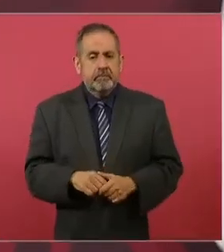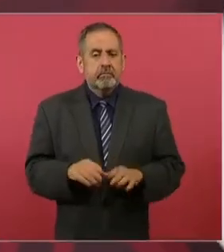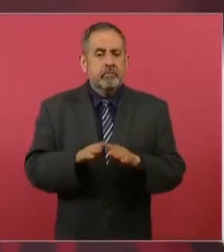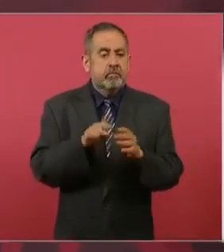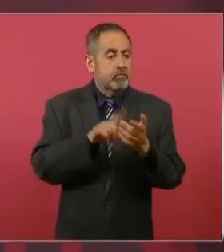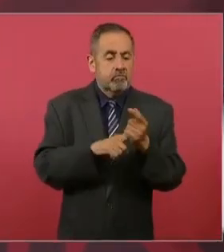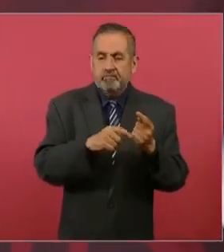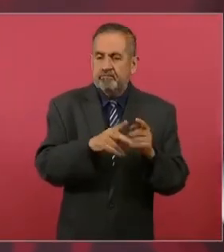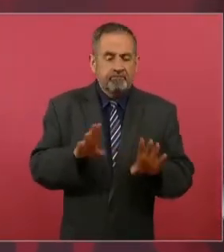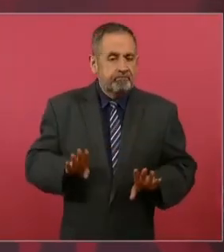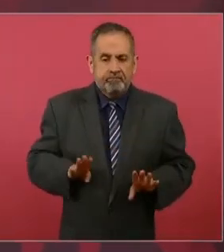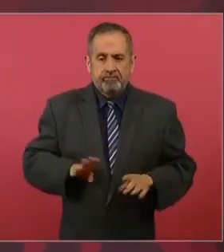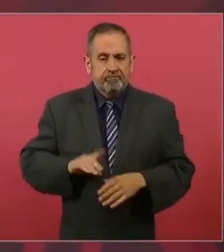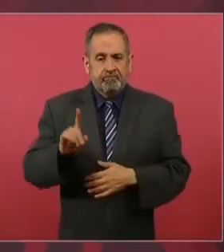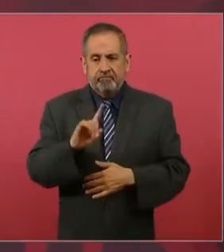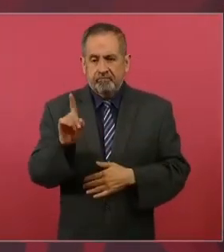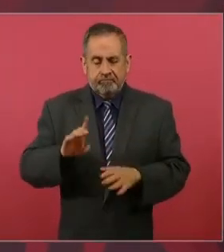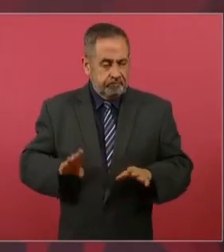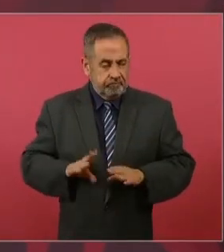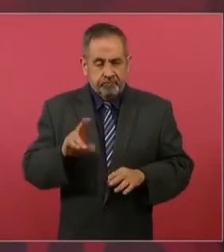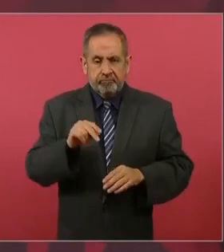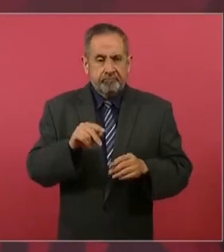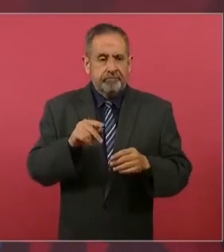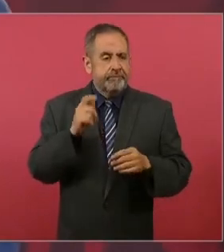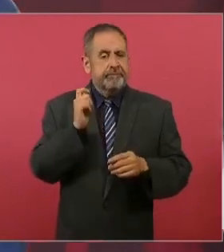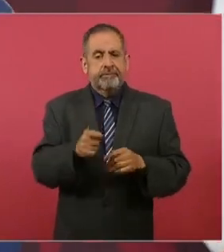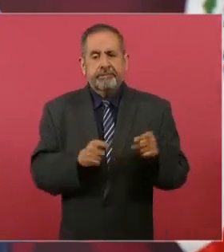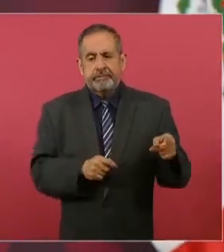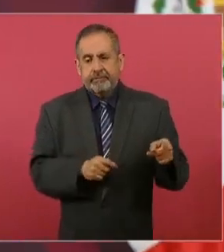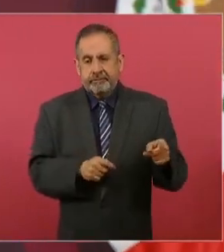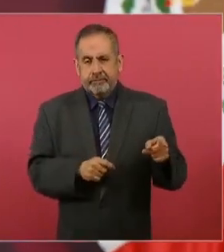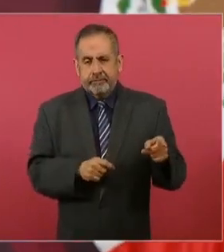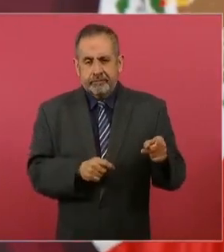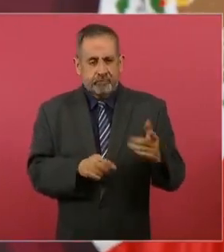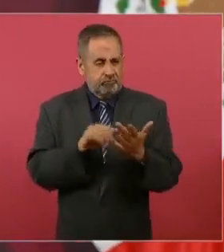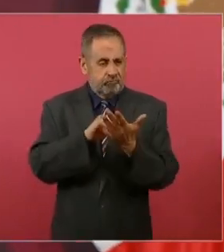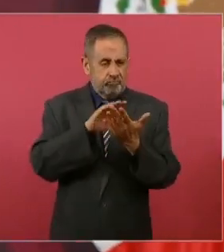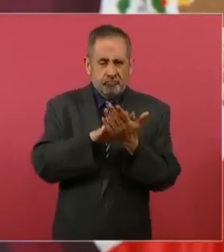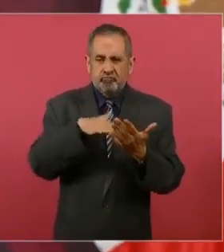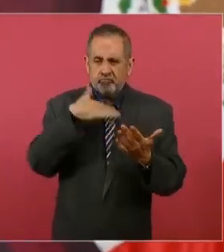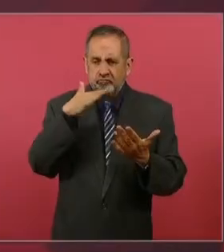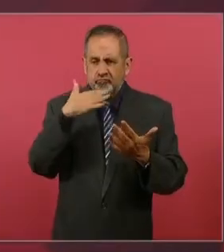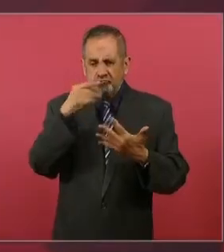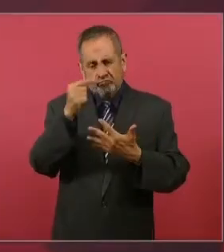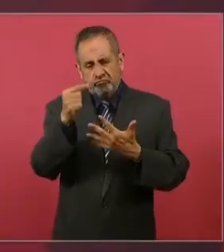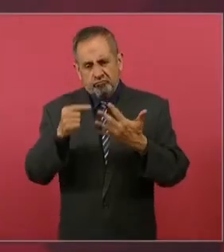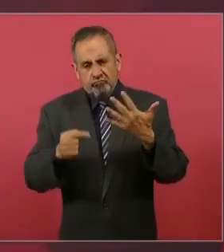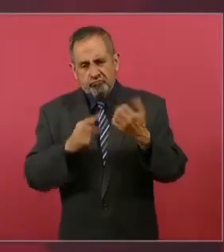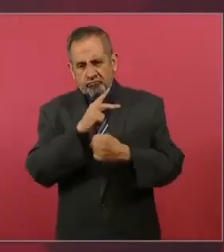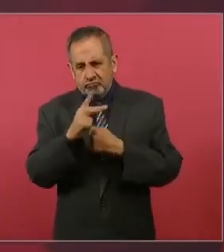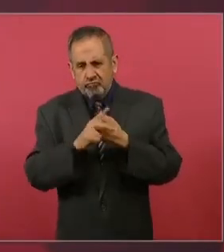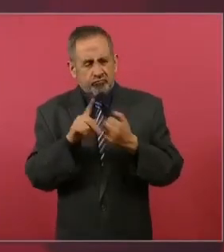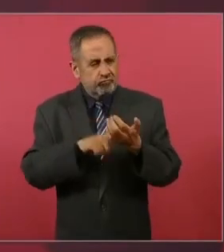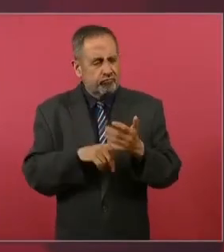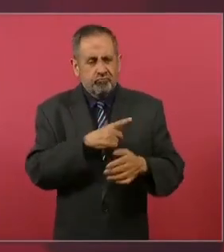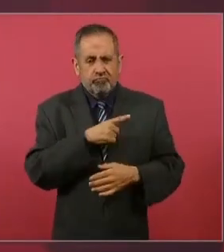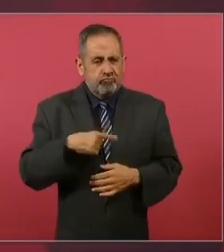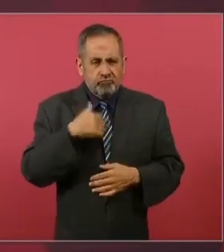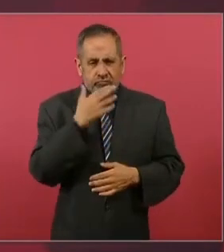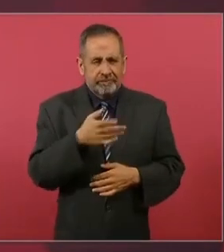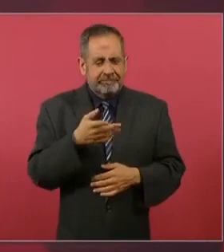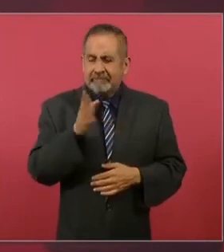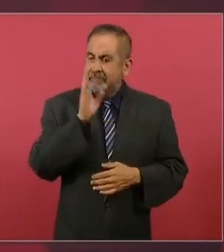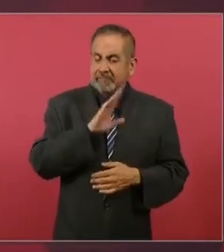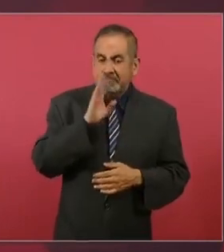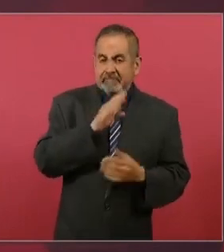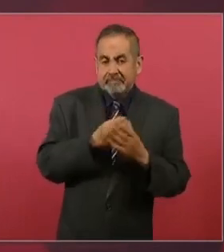de que no conviene mantener un régimen corrupto en el país, que nos va muy mal con